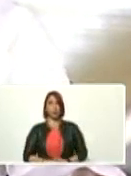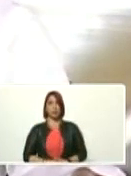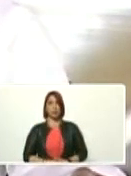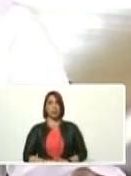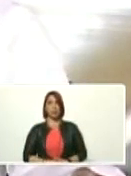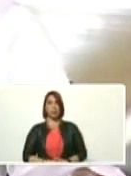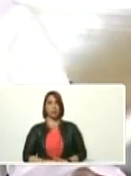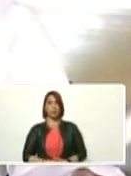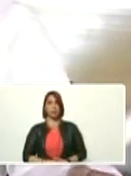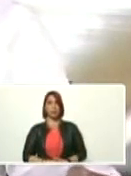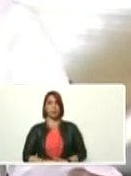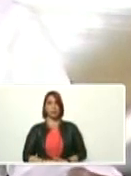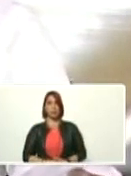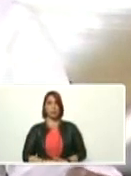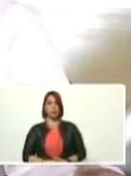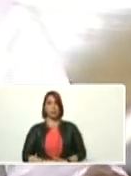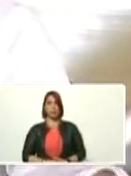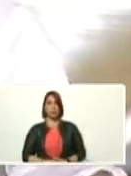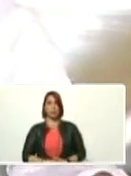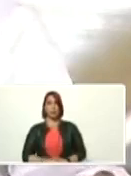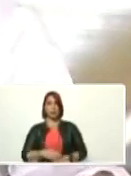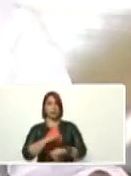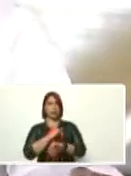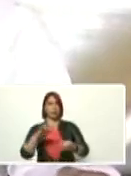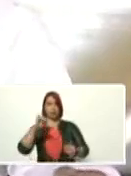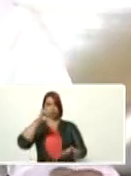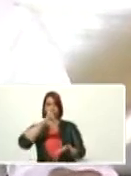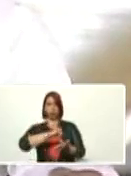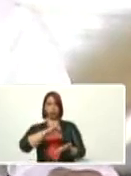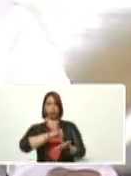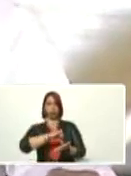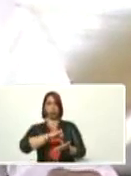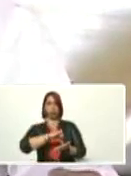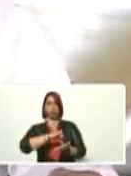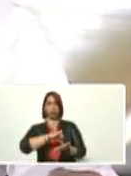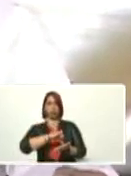para, una vez ubicados,